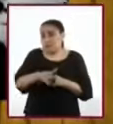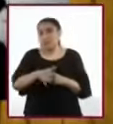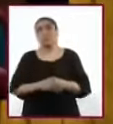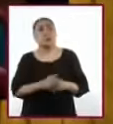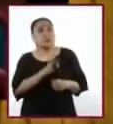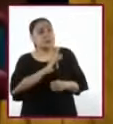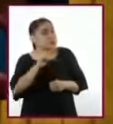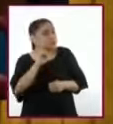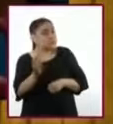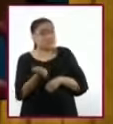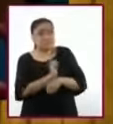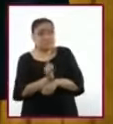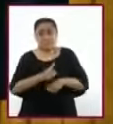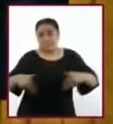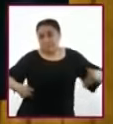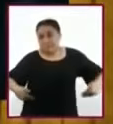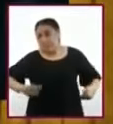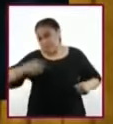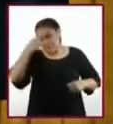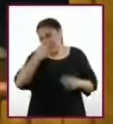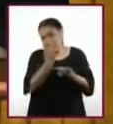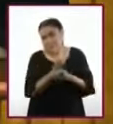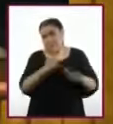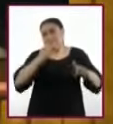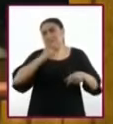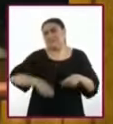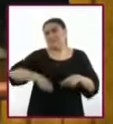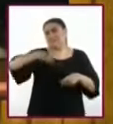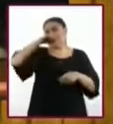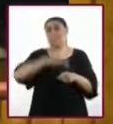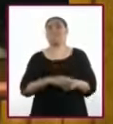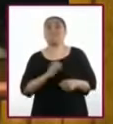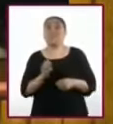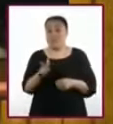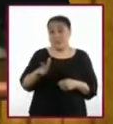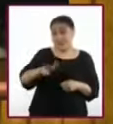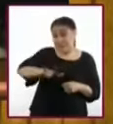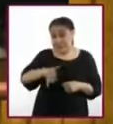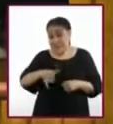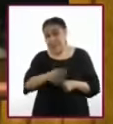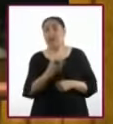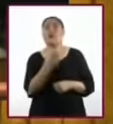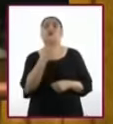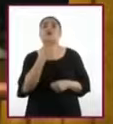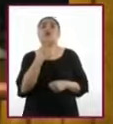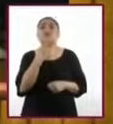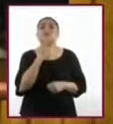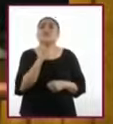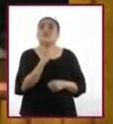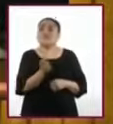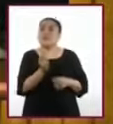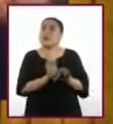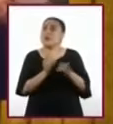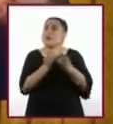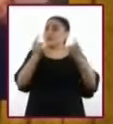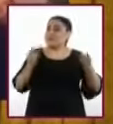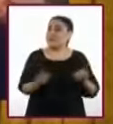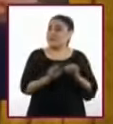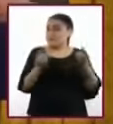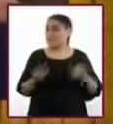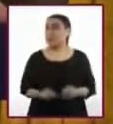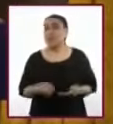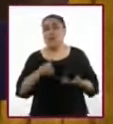de teatro para públicos de diferentes edades. Los títeres o marionetas son utilizados en representaciones dramáticas.